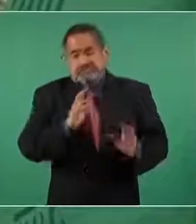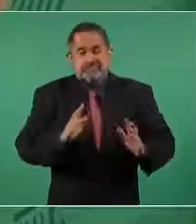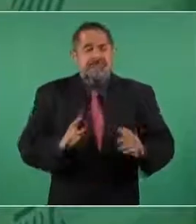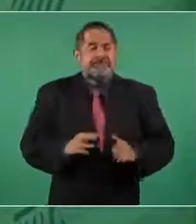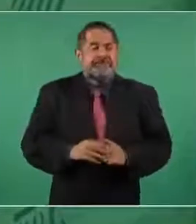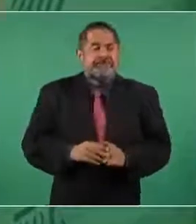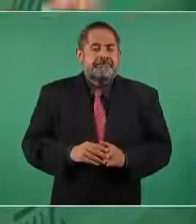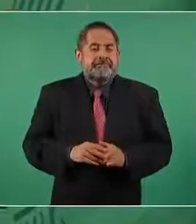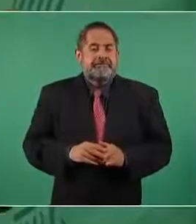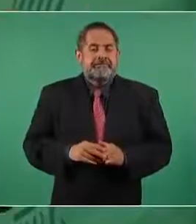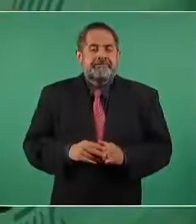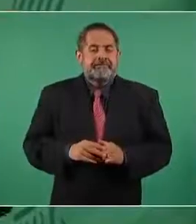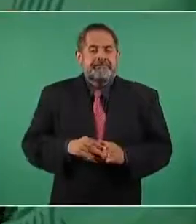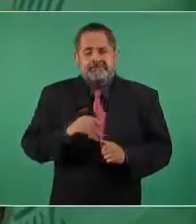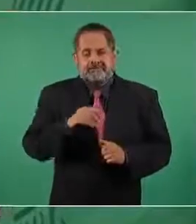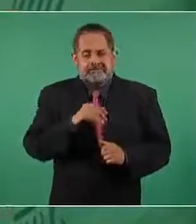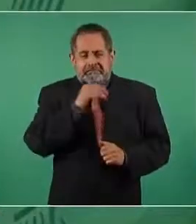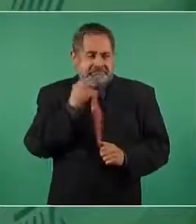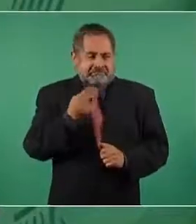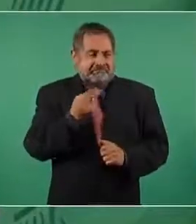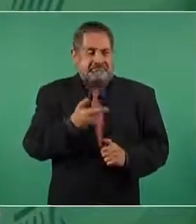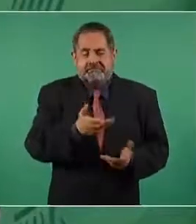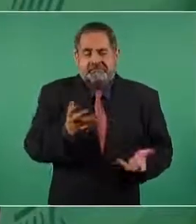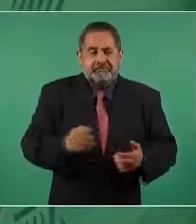es innecesario,